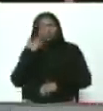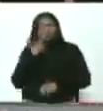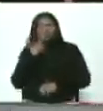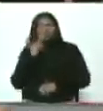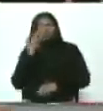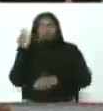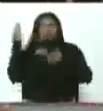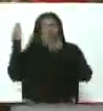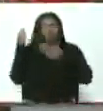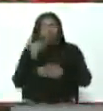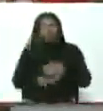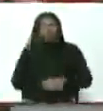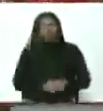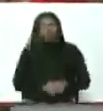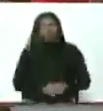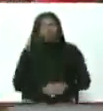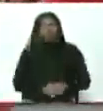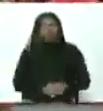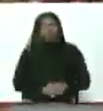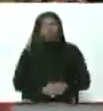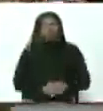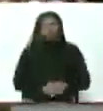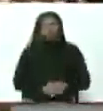Sujei Herrera.